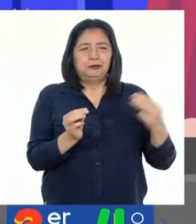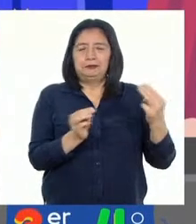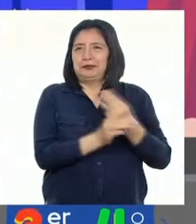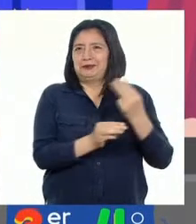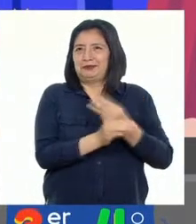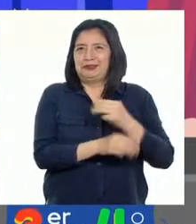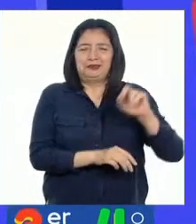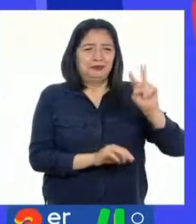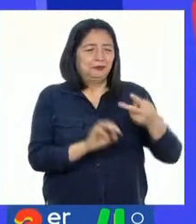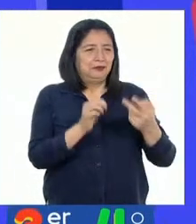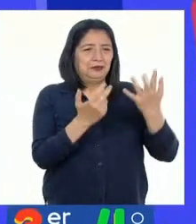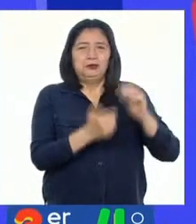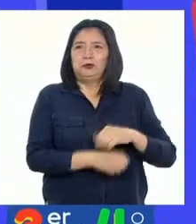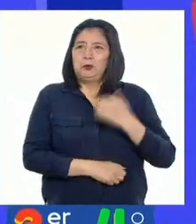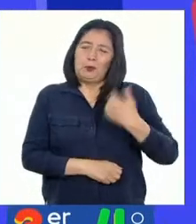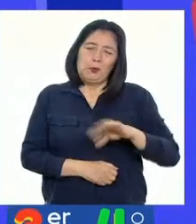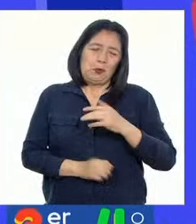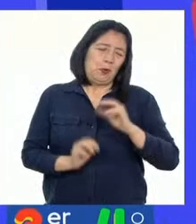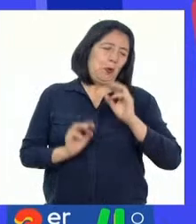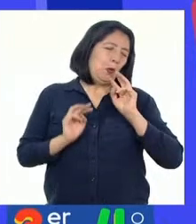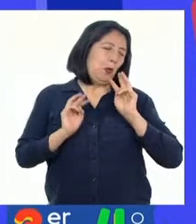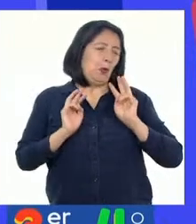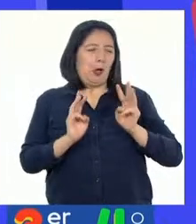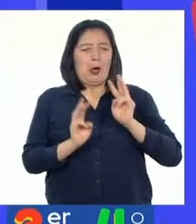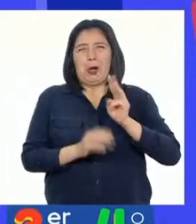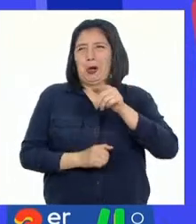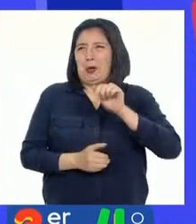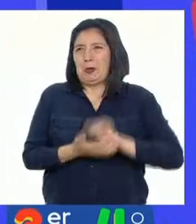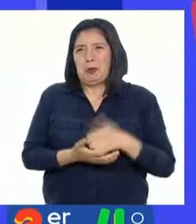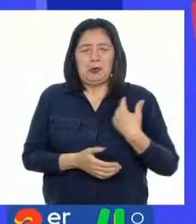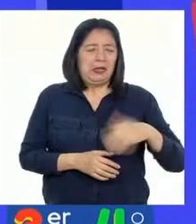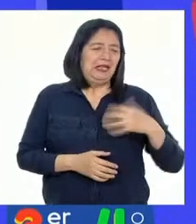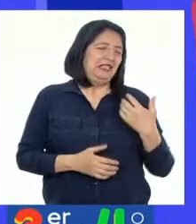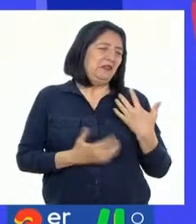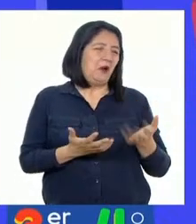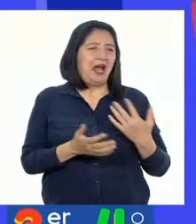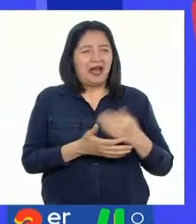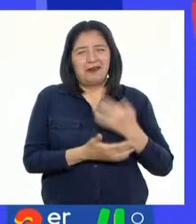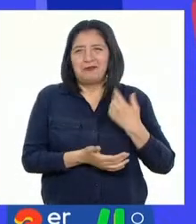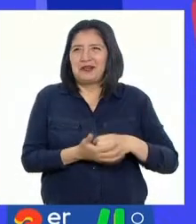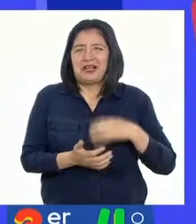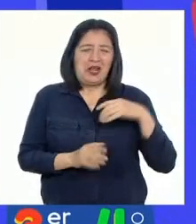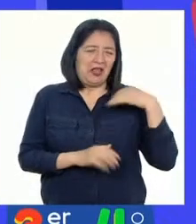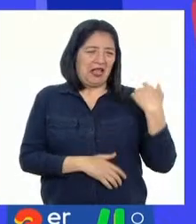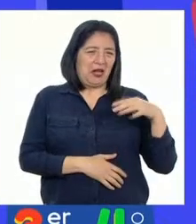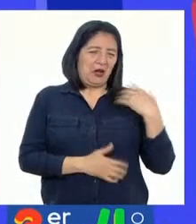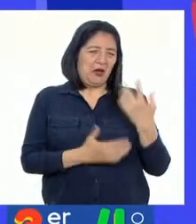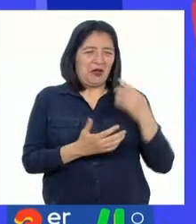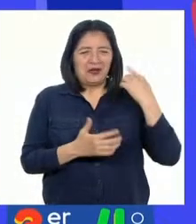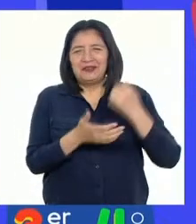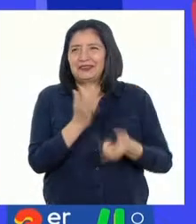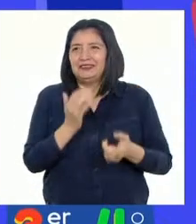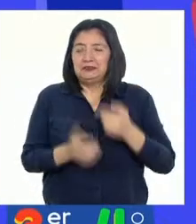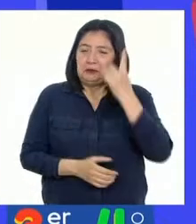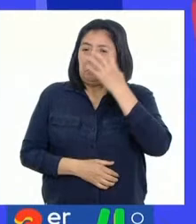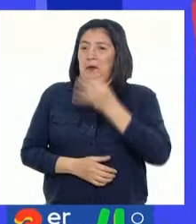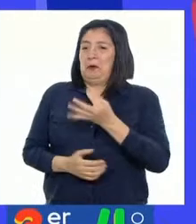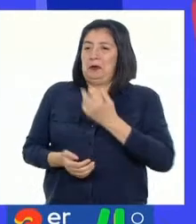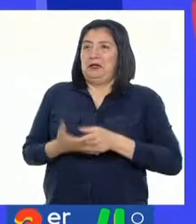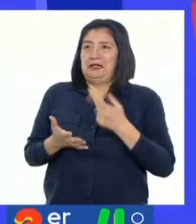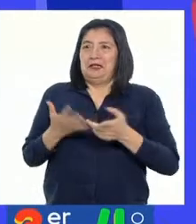del 2018. ¡Wow! ¡Esto es tan... ¡Wow! ¡Locazo! Creo